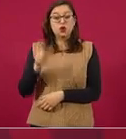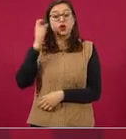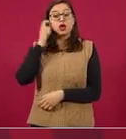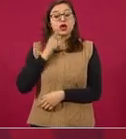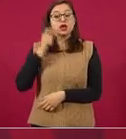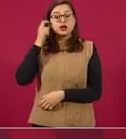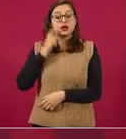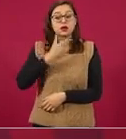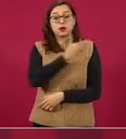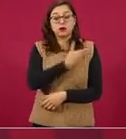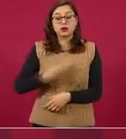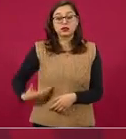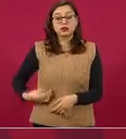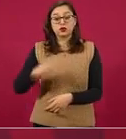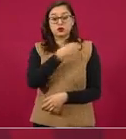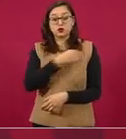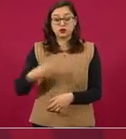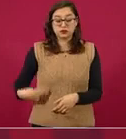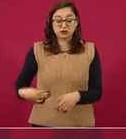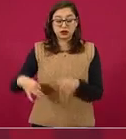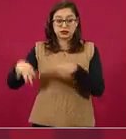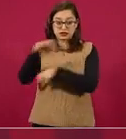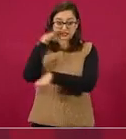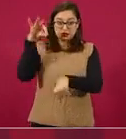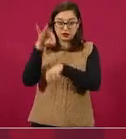Guerrero, en Chilpancingo,